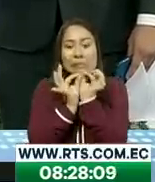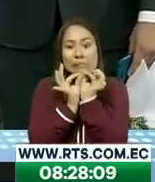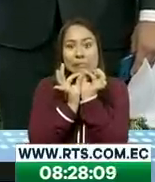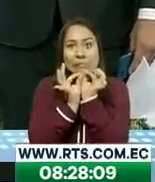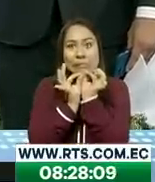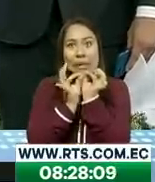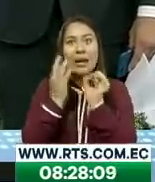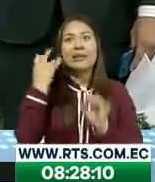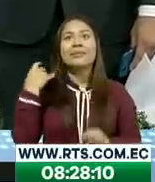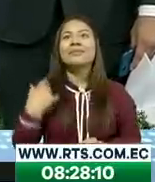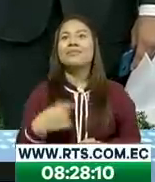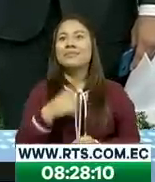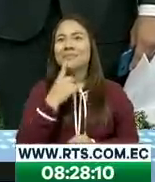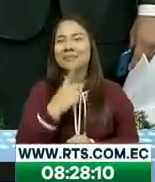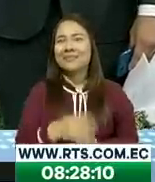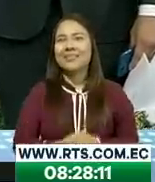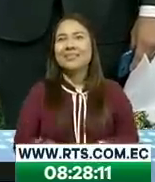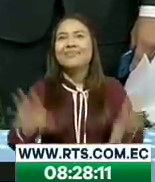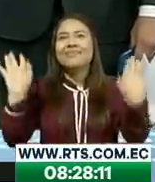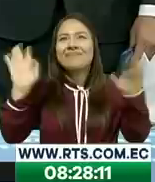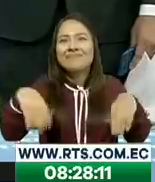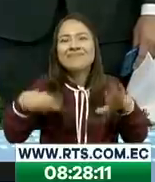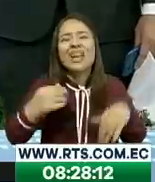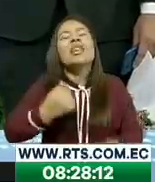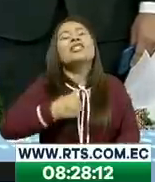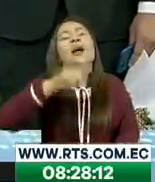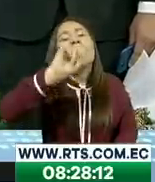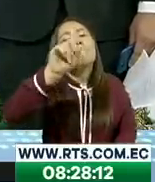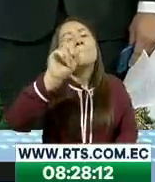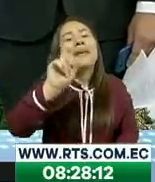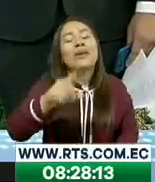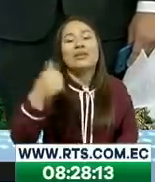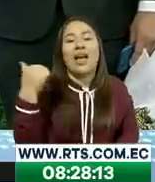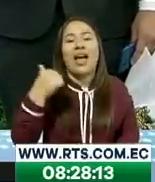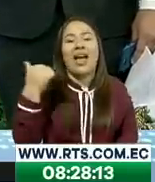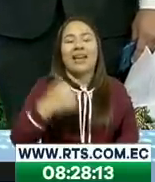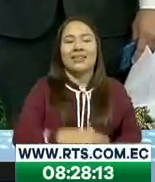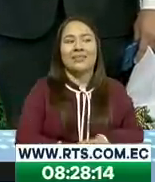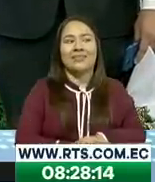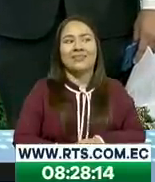que... oiga, rapidísimo, quiero hacerle una pregunta, si el productor me ayuda.